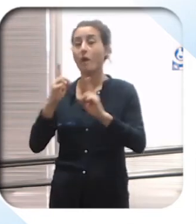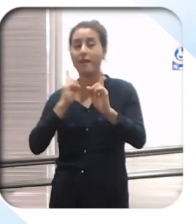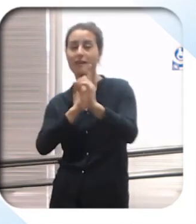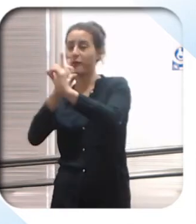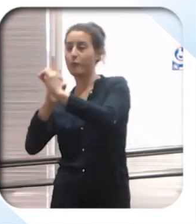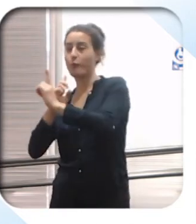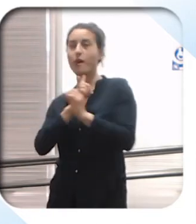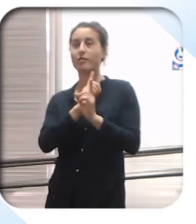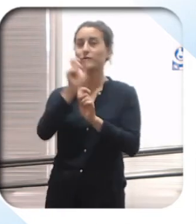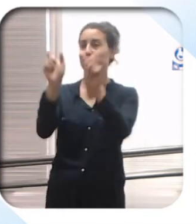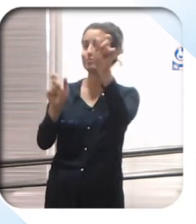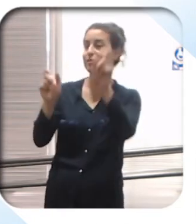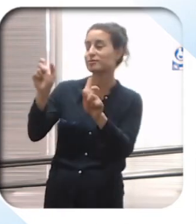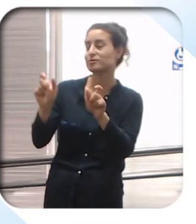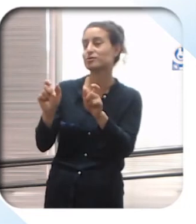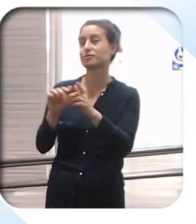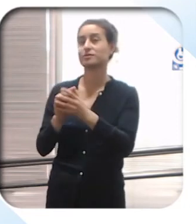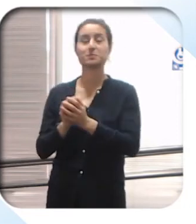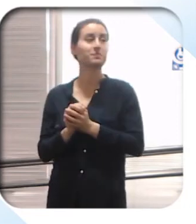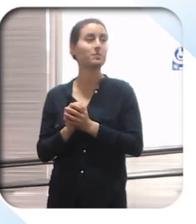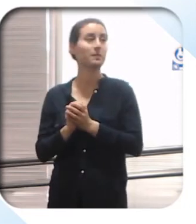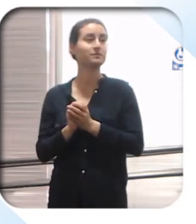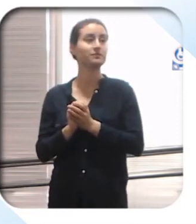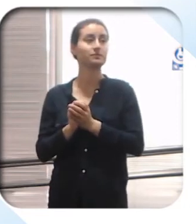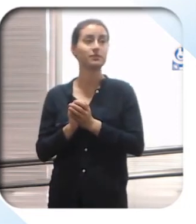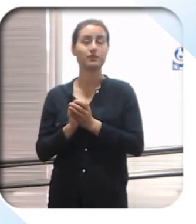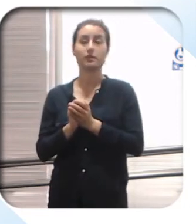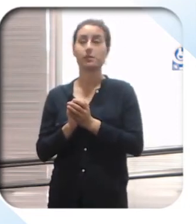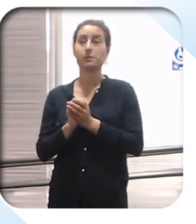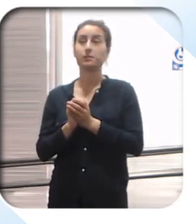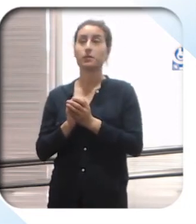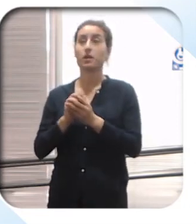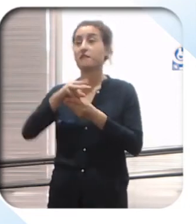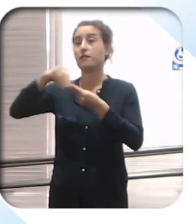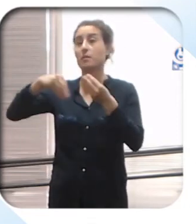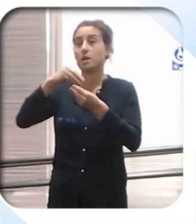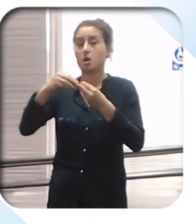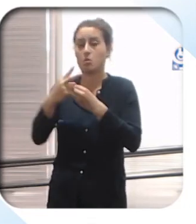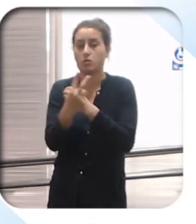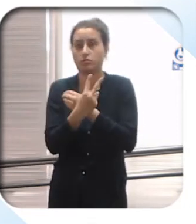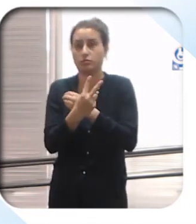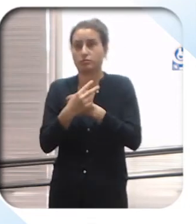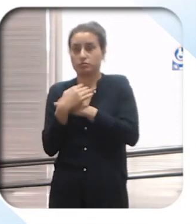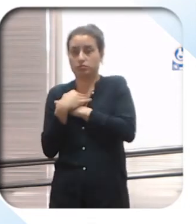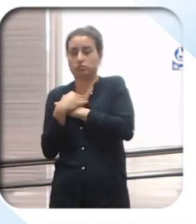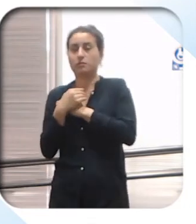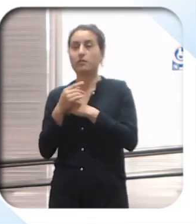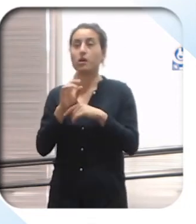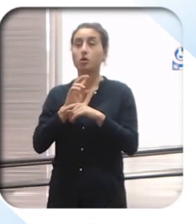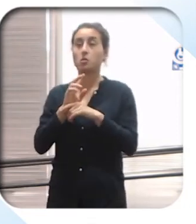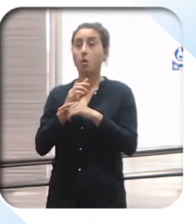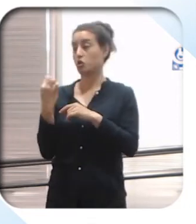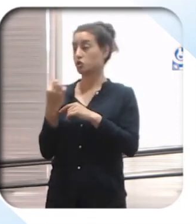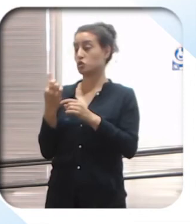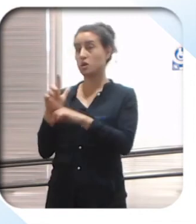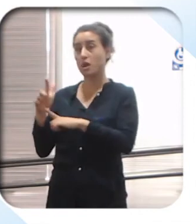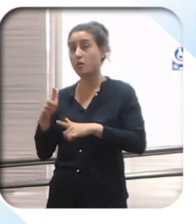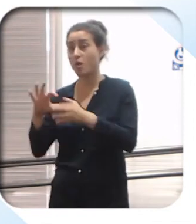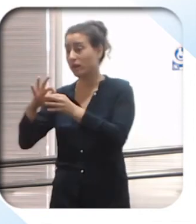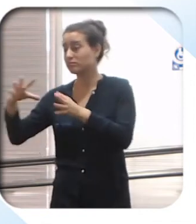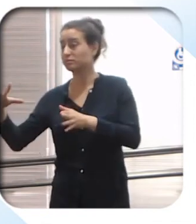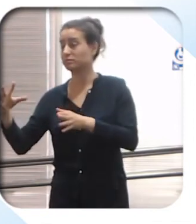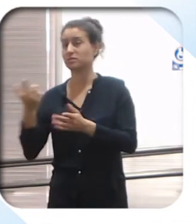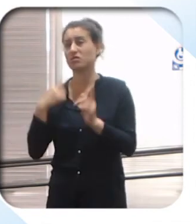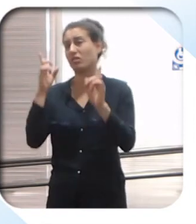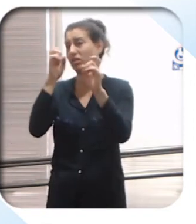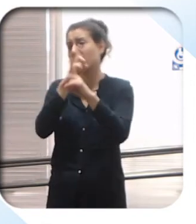otras personas, que es absorbida y que no es respetada en su intimidad, difícilmente va a